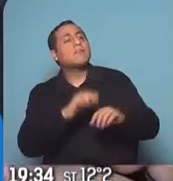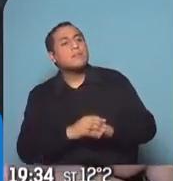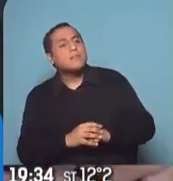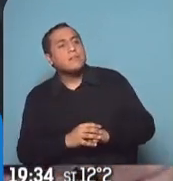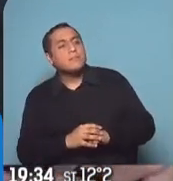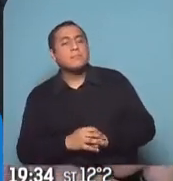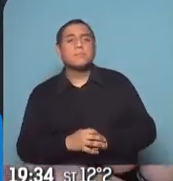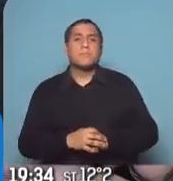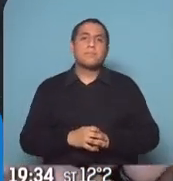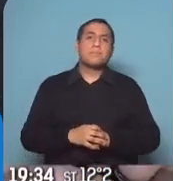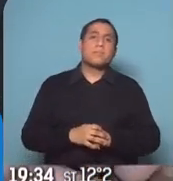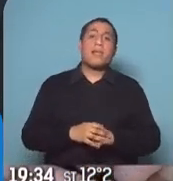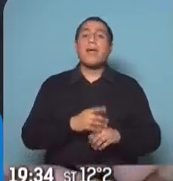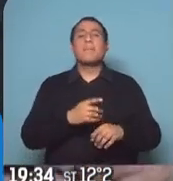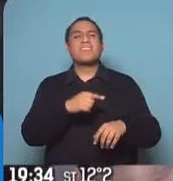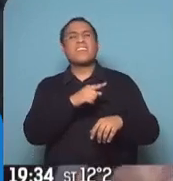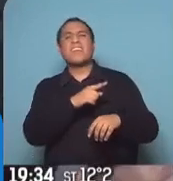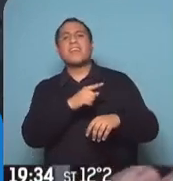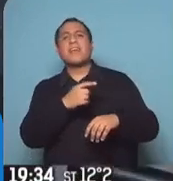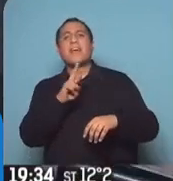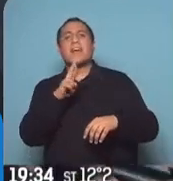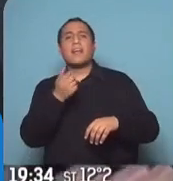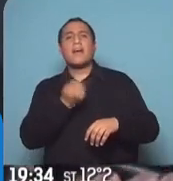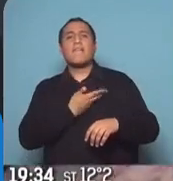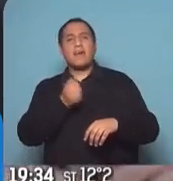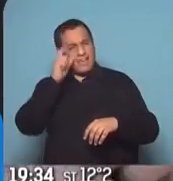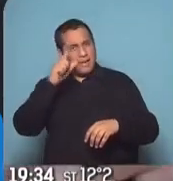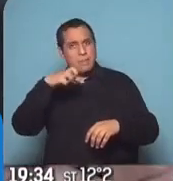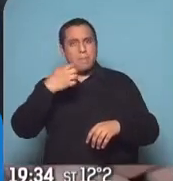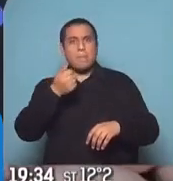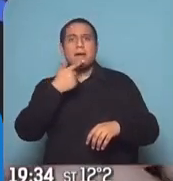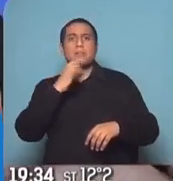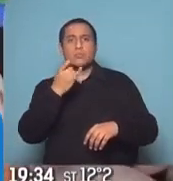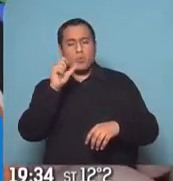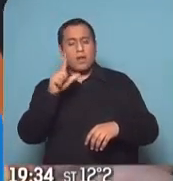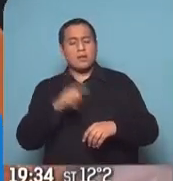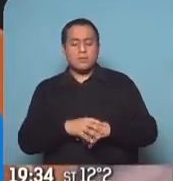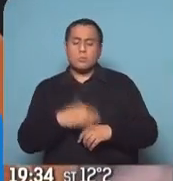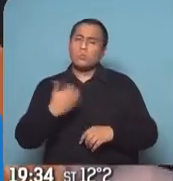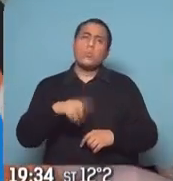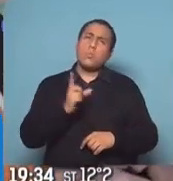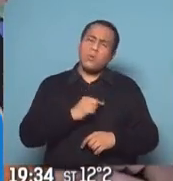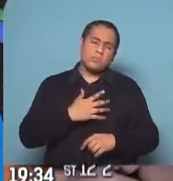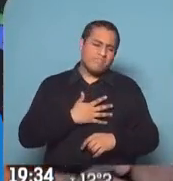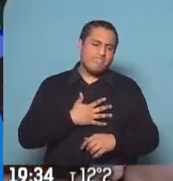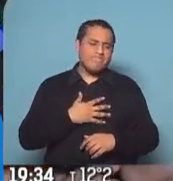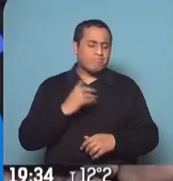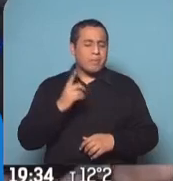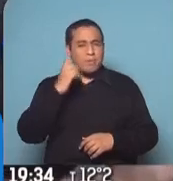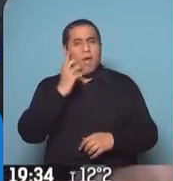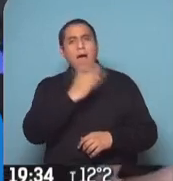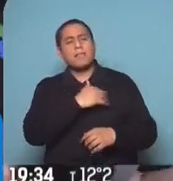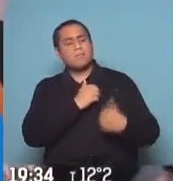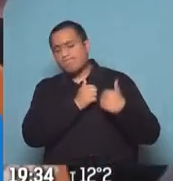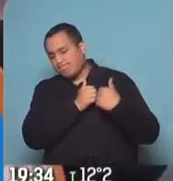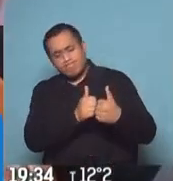que Exactamente, escuchamos las palabras de Rafael Pascual. mucho dolor, pero con el orgullo de haberlo acompañado siempre y con